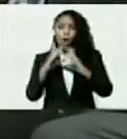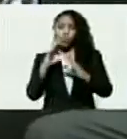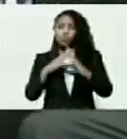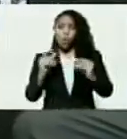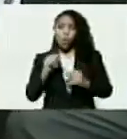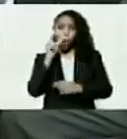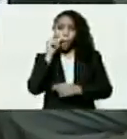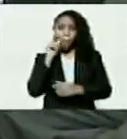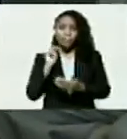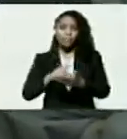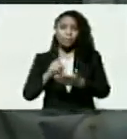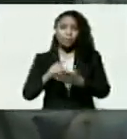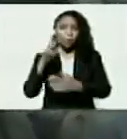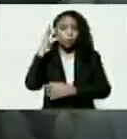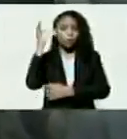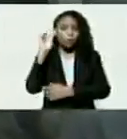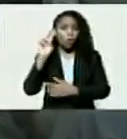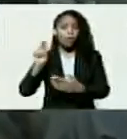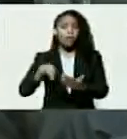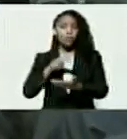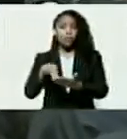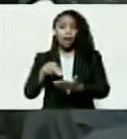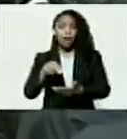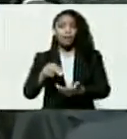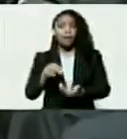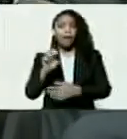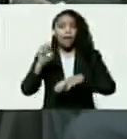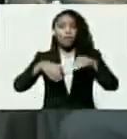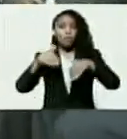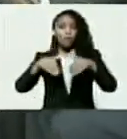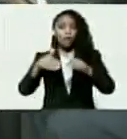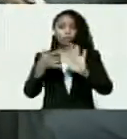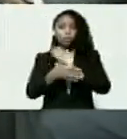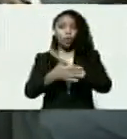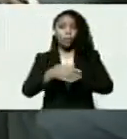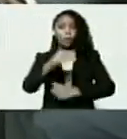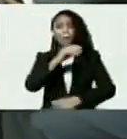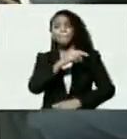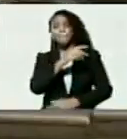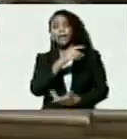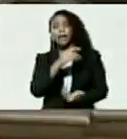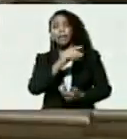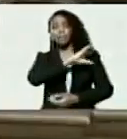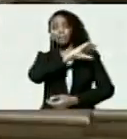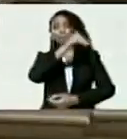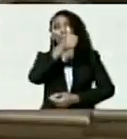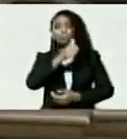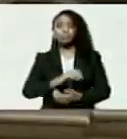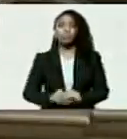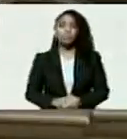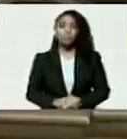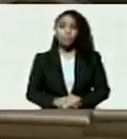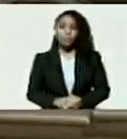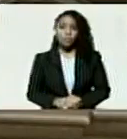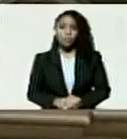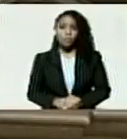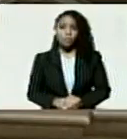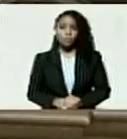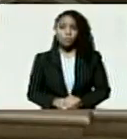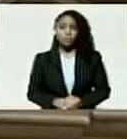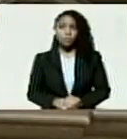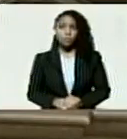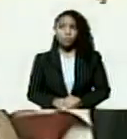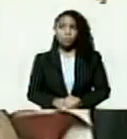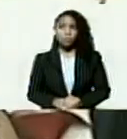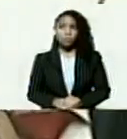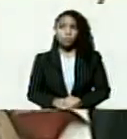Vanity, Colina y Birma, Francisco José Martínez García, Gustavo Adolfo Vizcaíno Gil, Saúl de Jesús Bernal Peña,